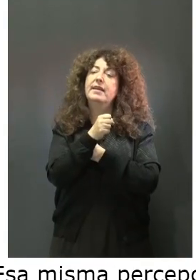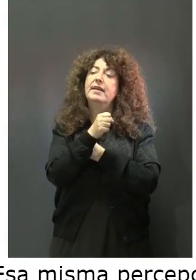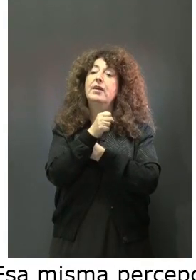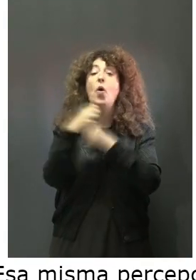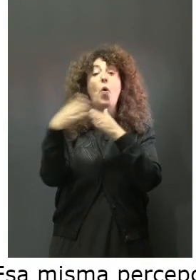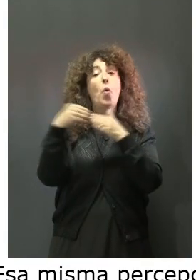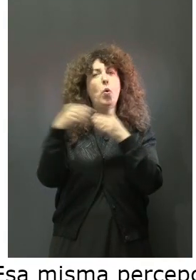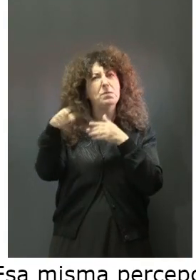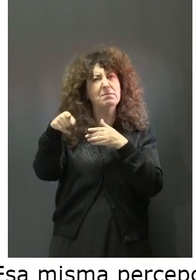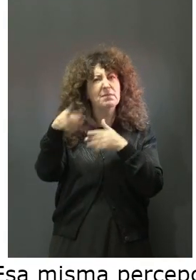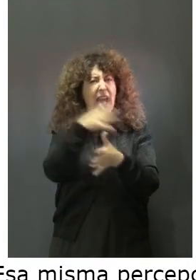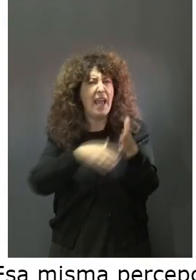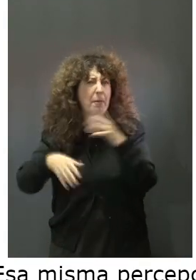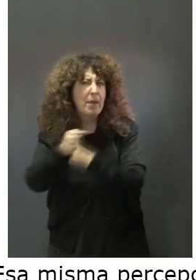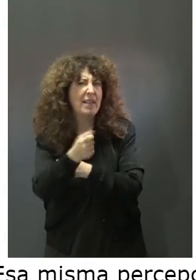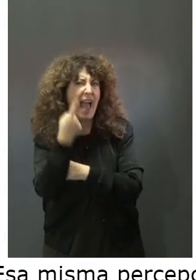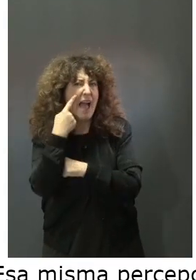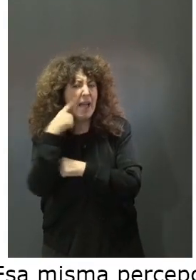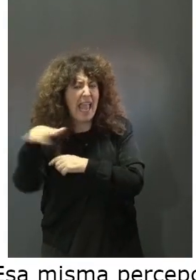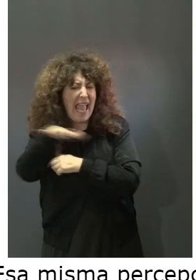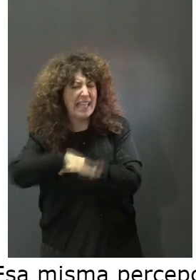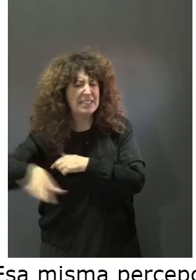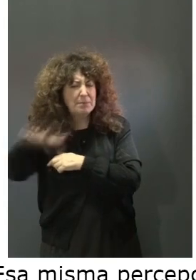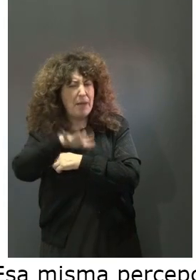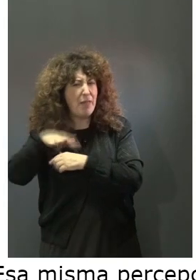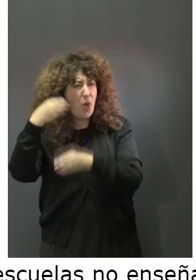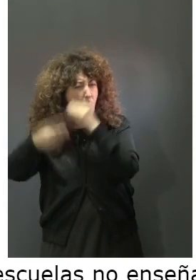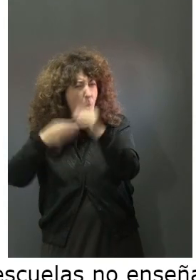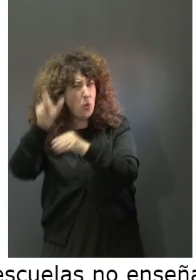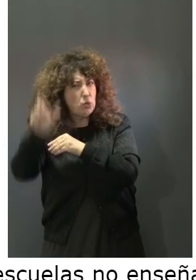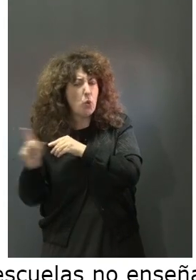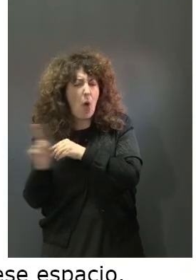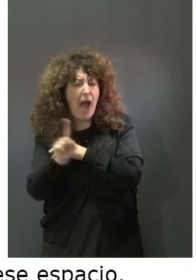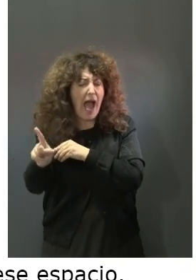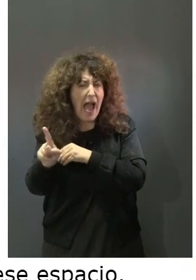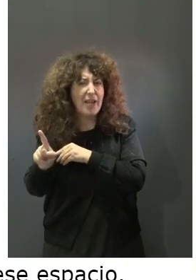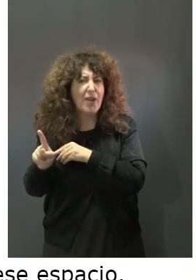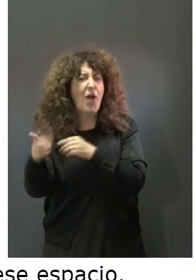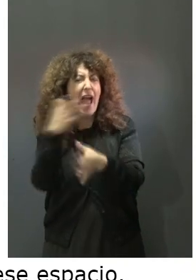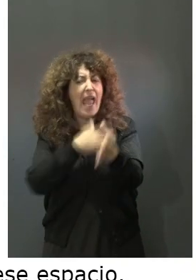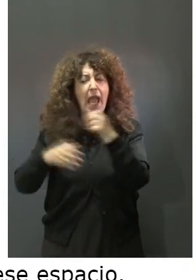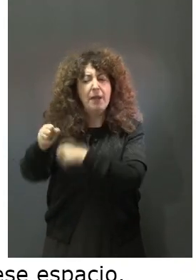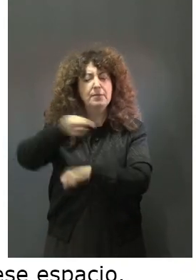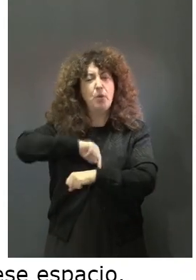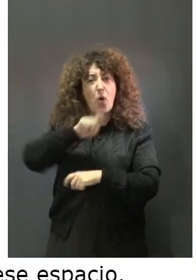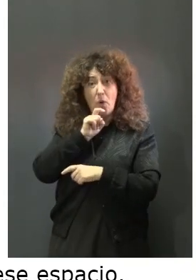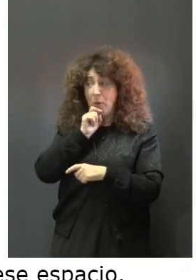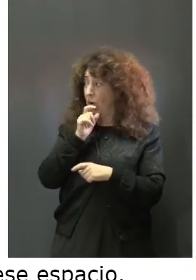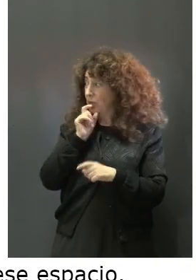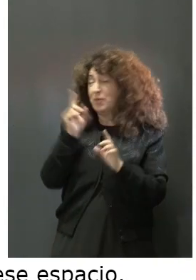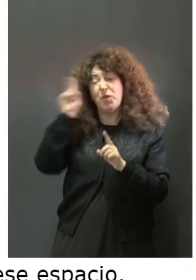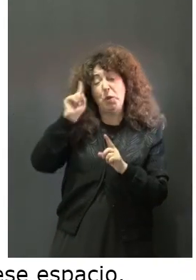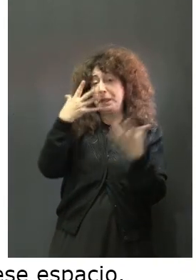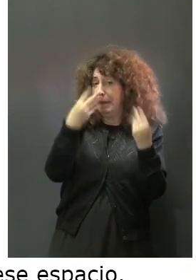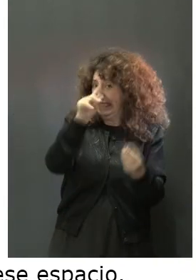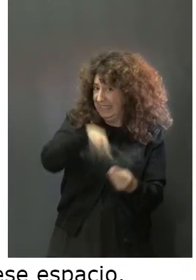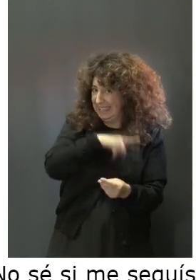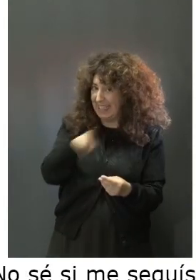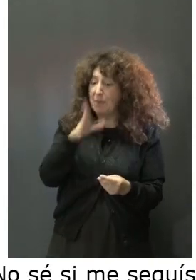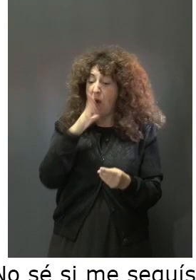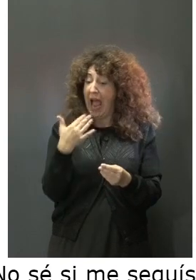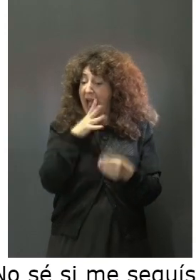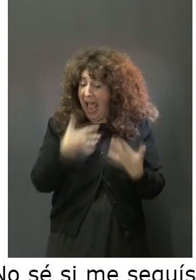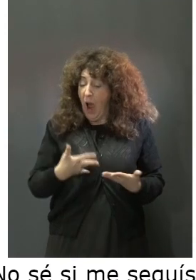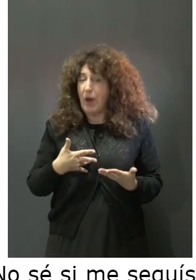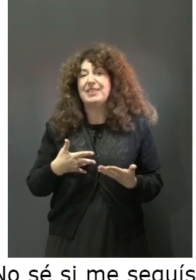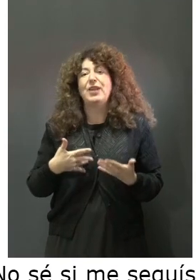el usuario de ese espacio. No sé si me seguís un poco el tema, ¿no? Yo además ahora estoy empezando a